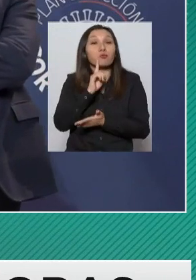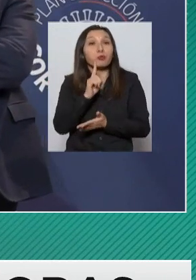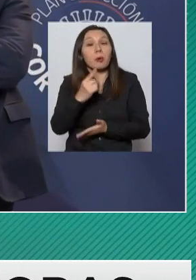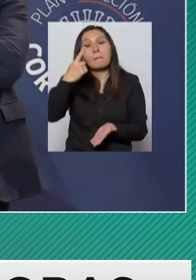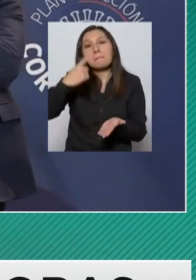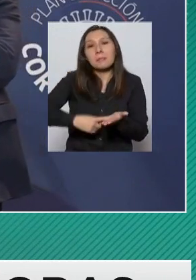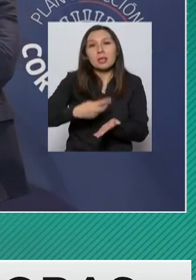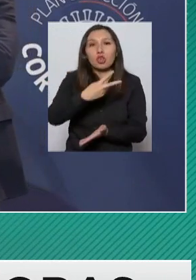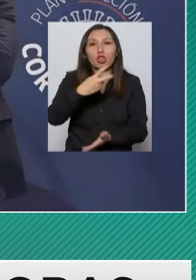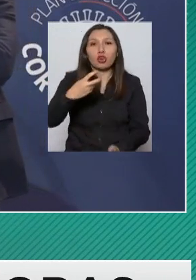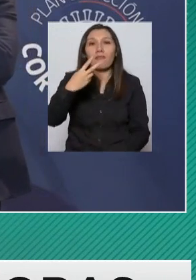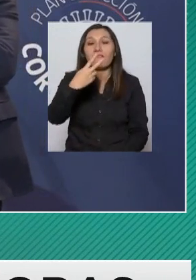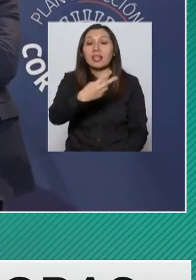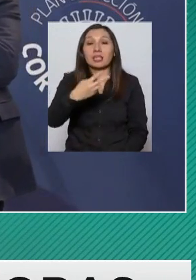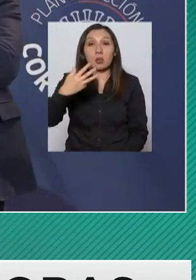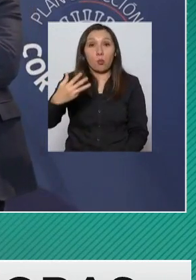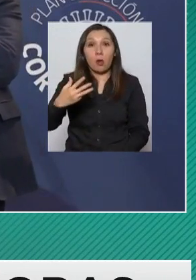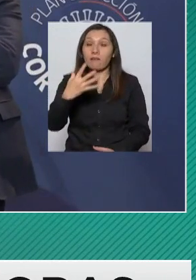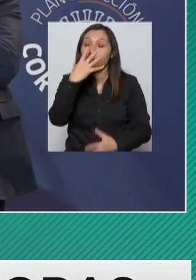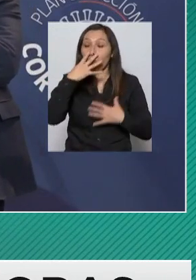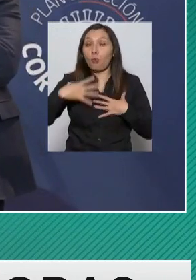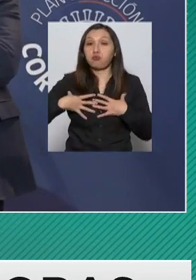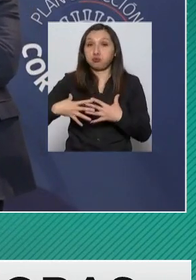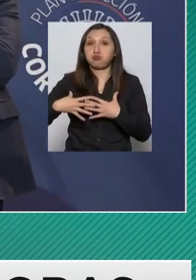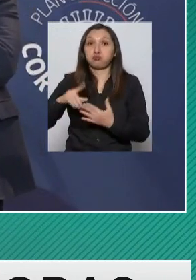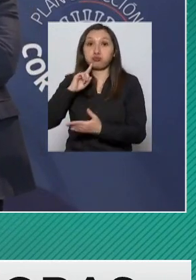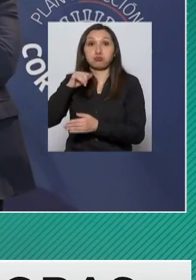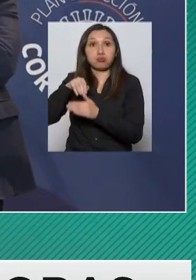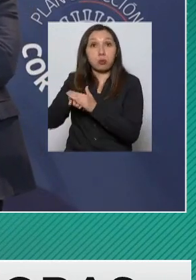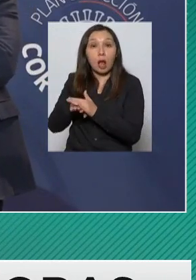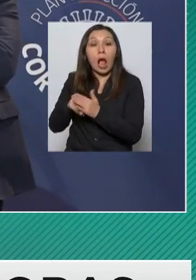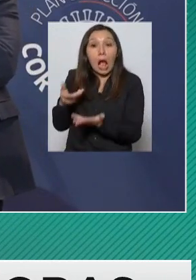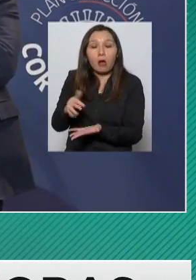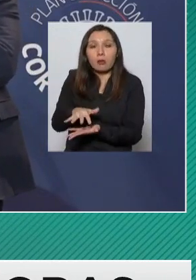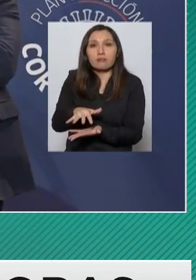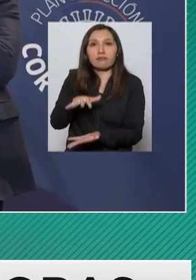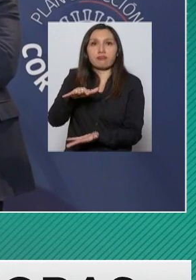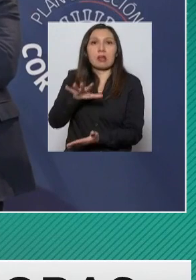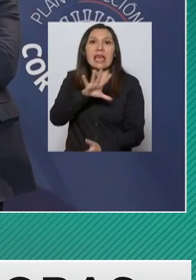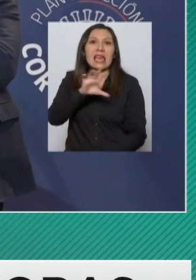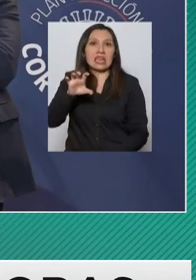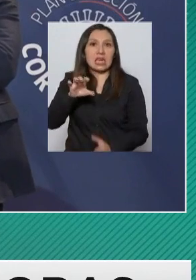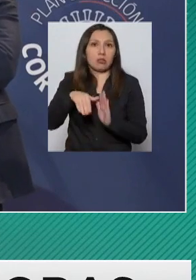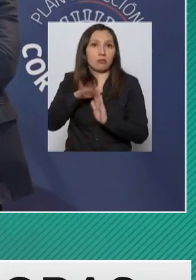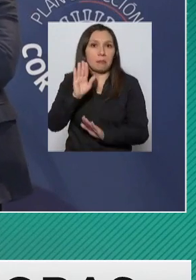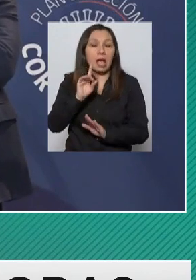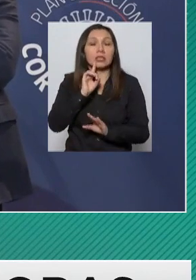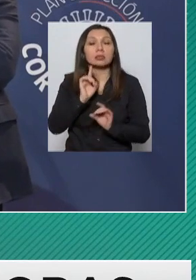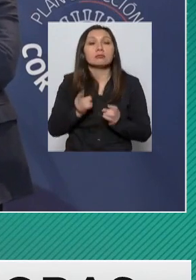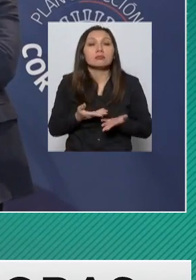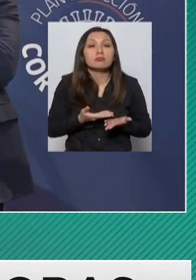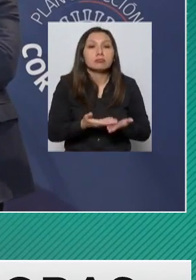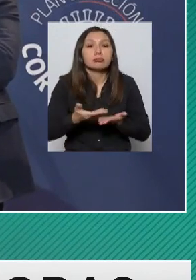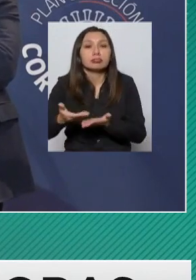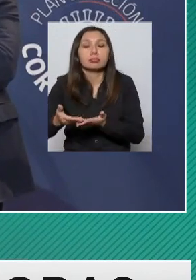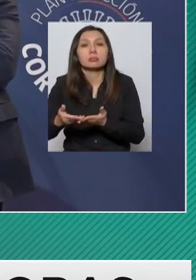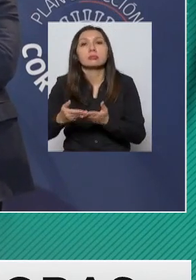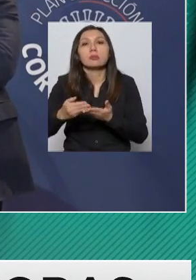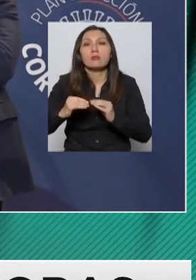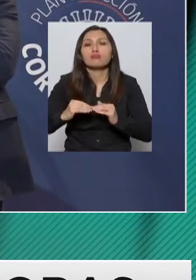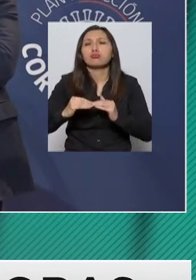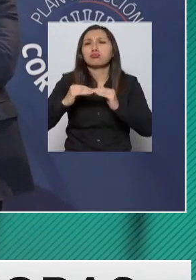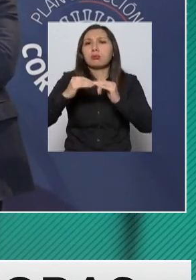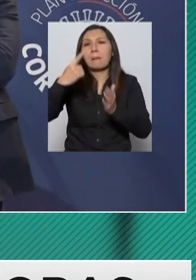con 1.229 ventiladores mecánicos y hoy día ya hemos aumentado más de 500 para llegar a la cifra de mil